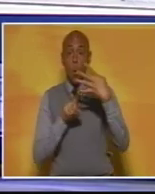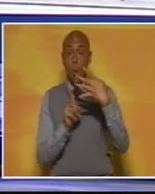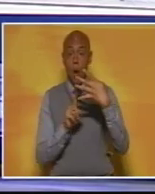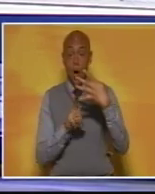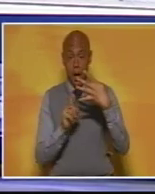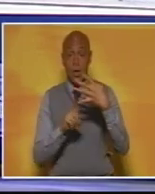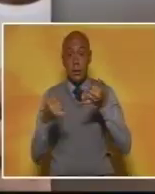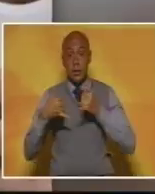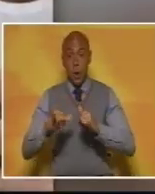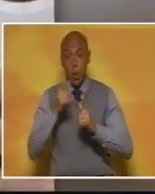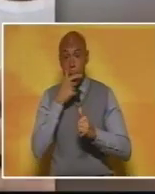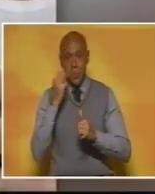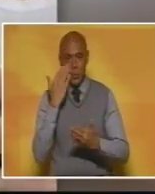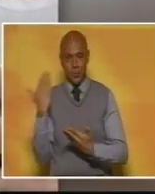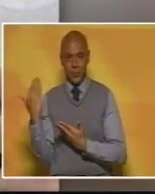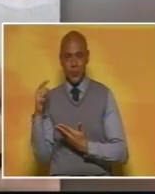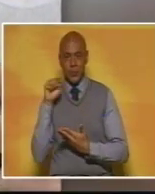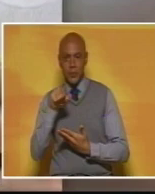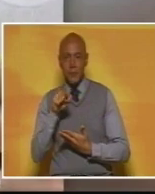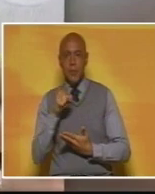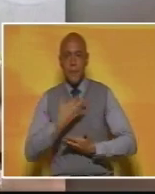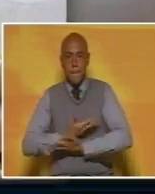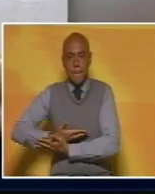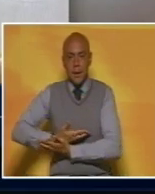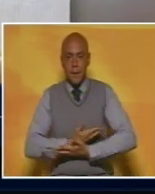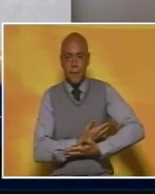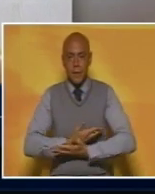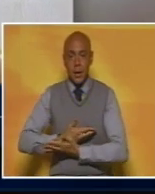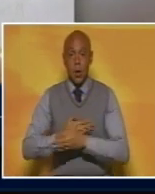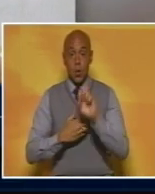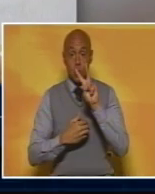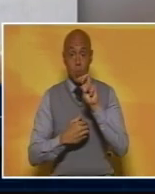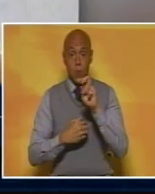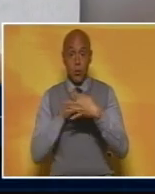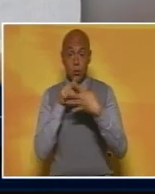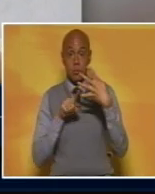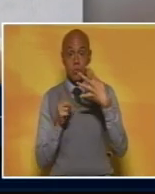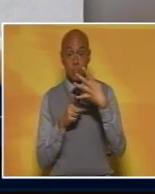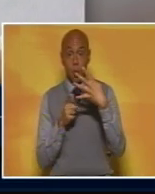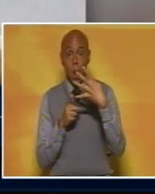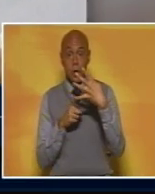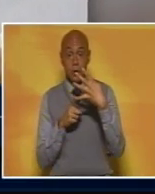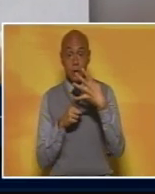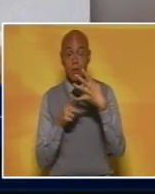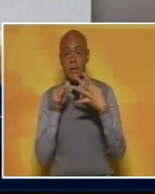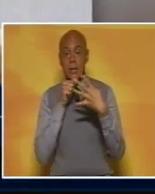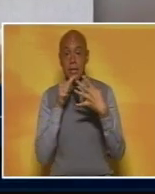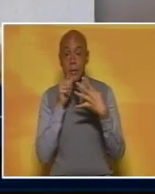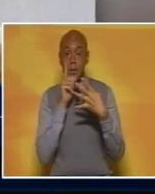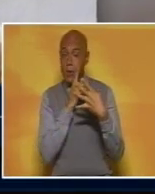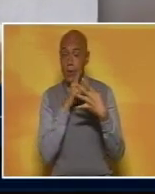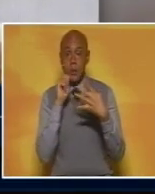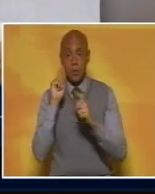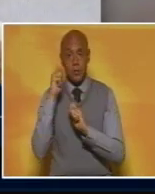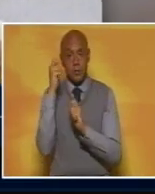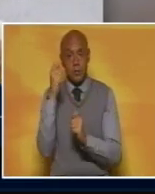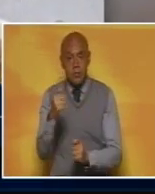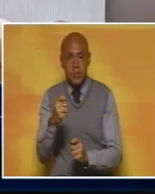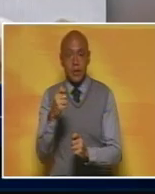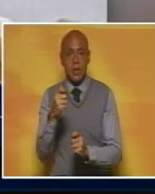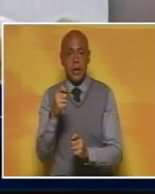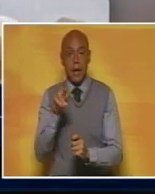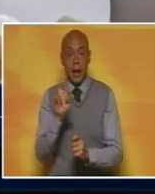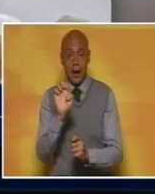boricua compartió en sus redes sociales la llegada de un nuevo miembro a la familia, su cuarto hijo, a quien bautizó con el nombre de Ren Martin